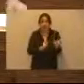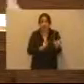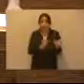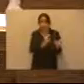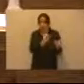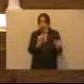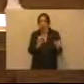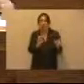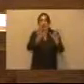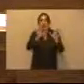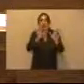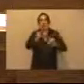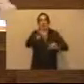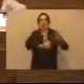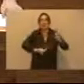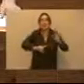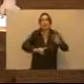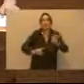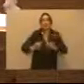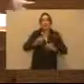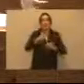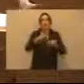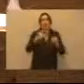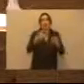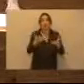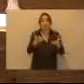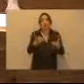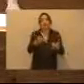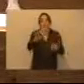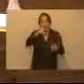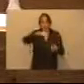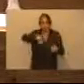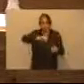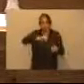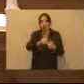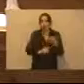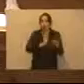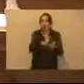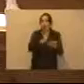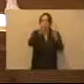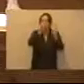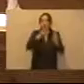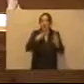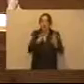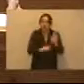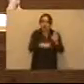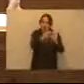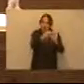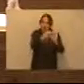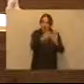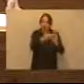Pero el maior dos problemas, el que nos fae traer este tema de volta, é a